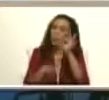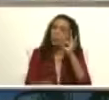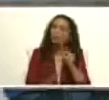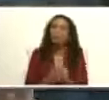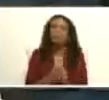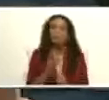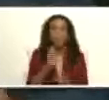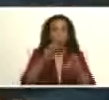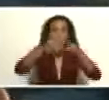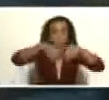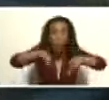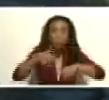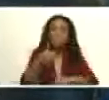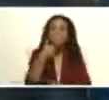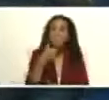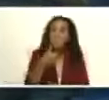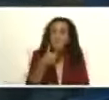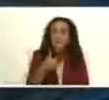de calidad.